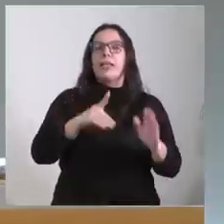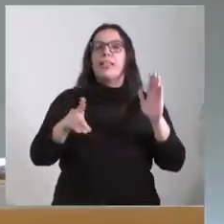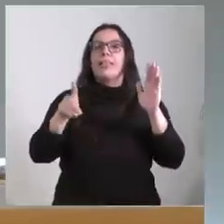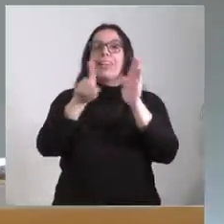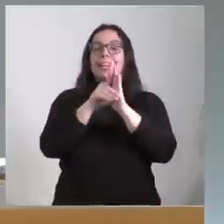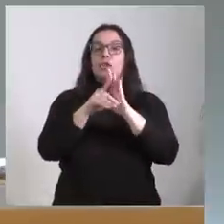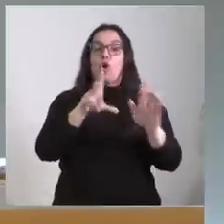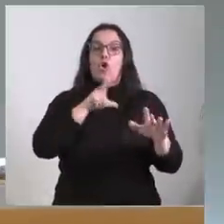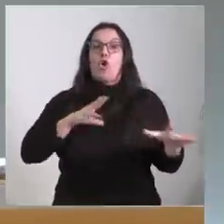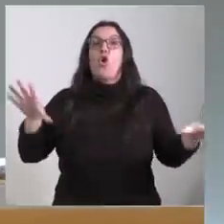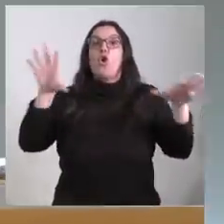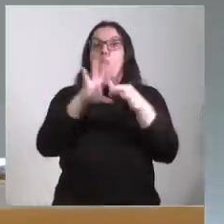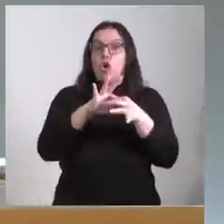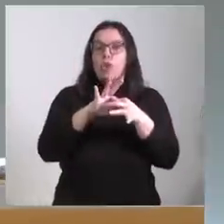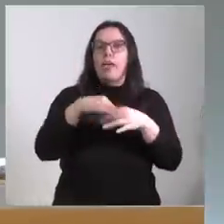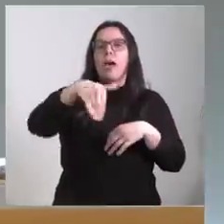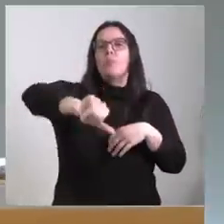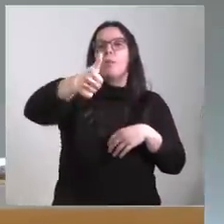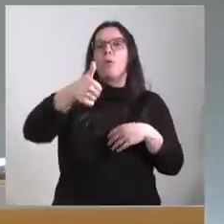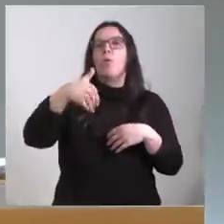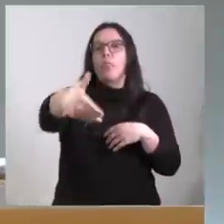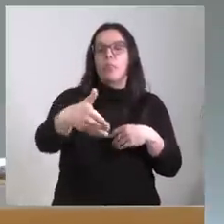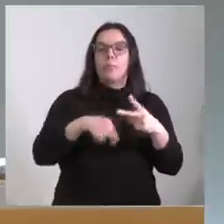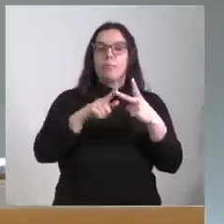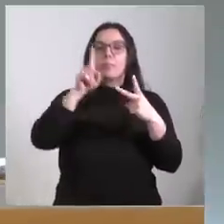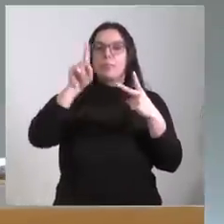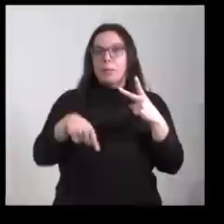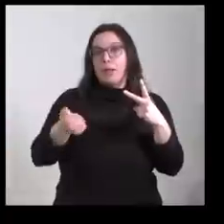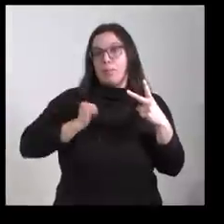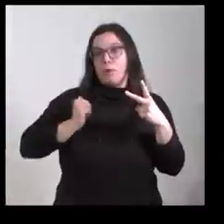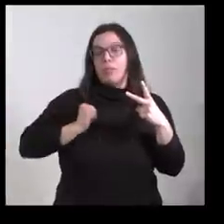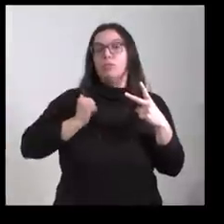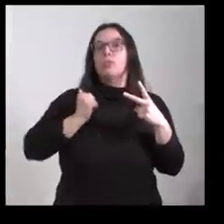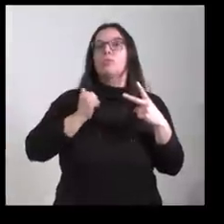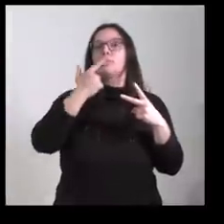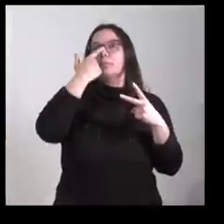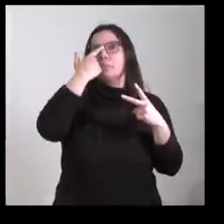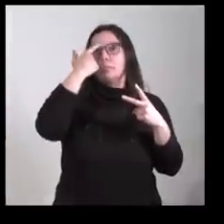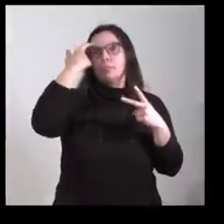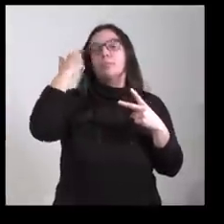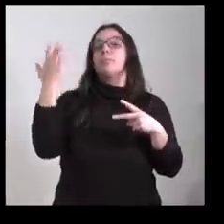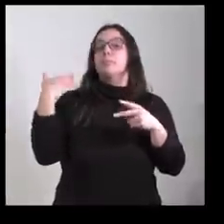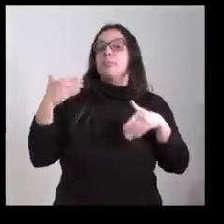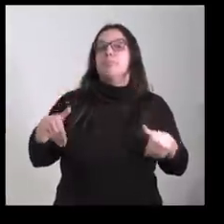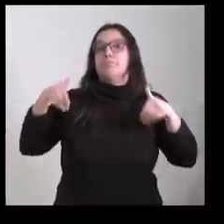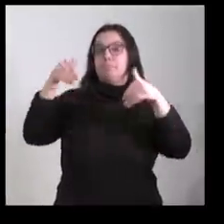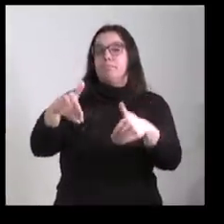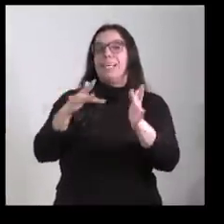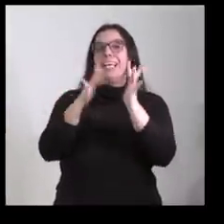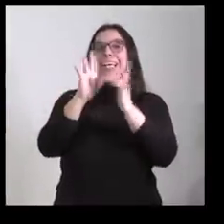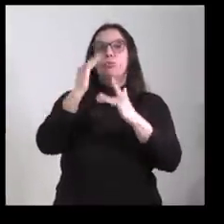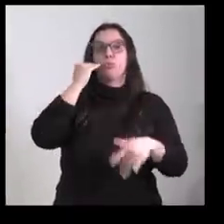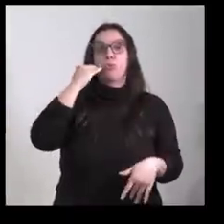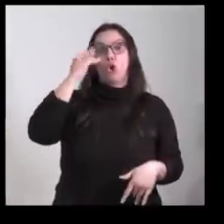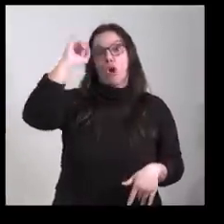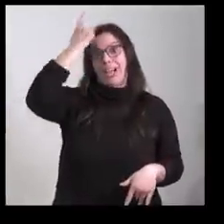Concordia cuando había anunciado y también ya Aprovechando que hago las preguntas tras conocerse la candidatura de Jesús Julio carrera a la